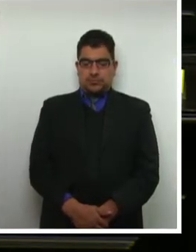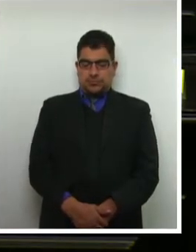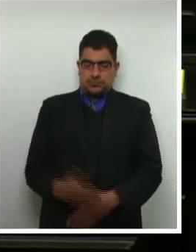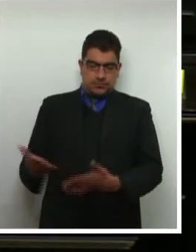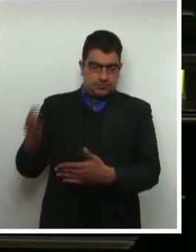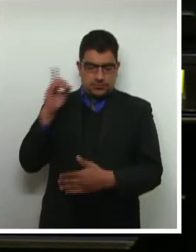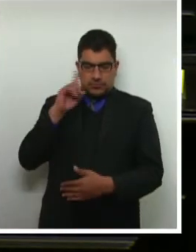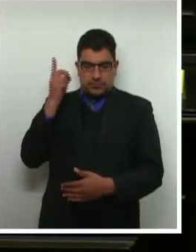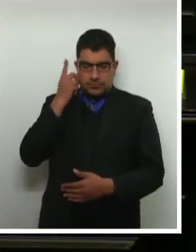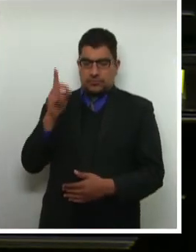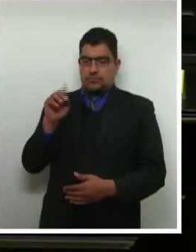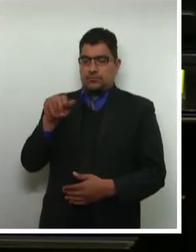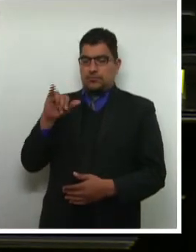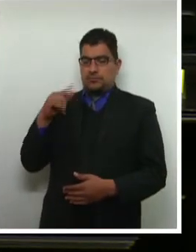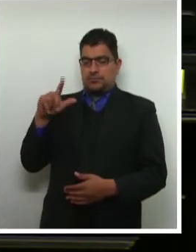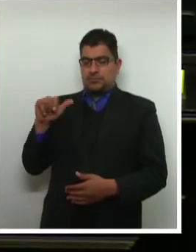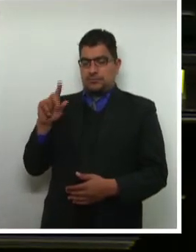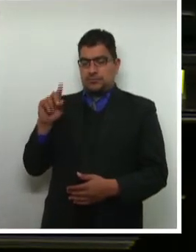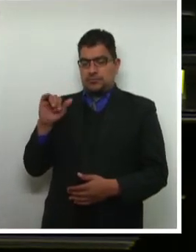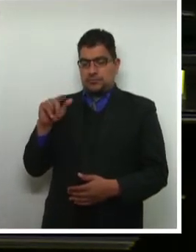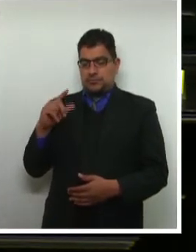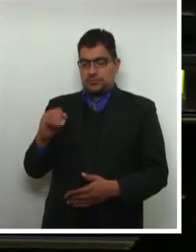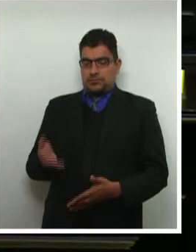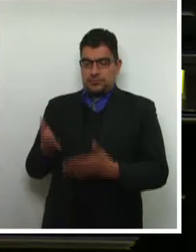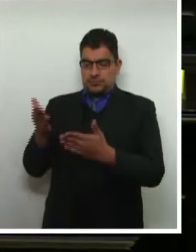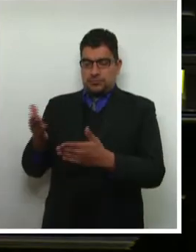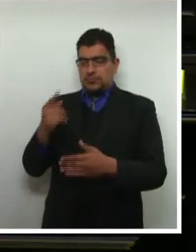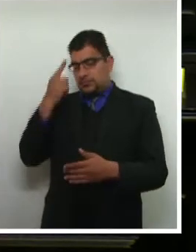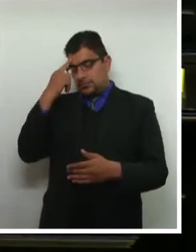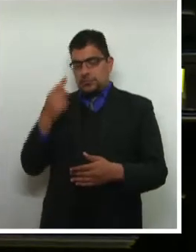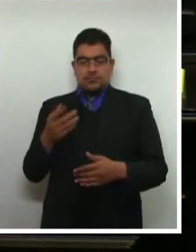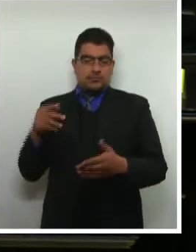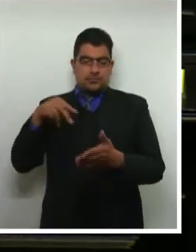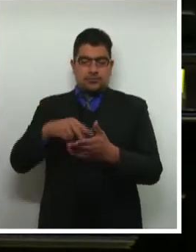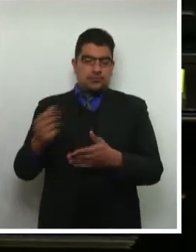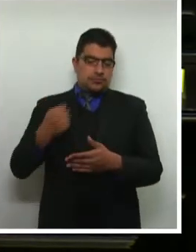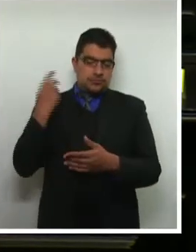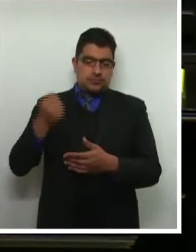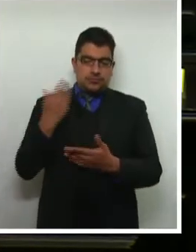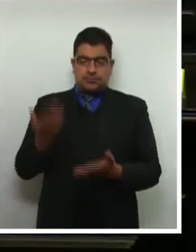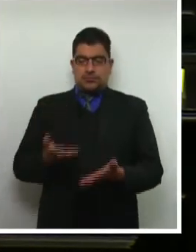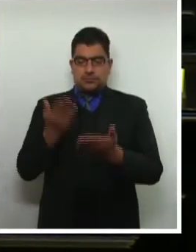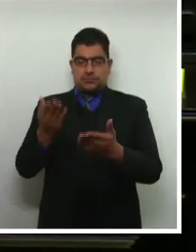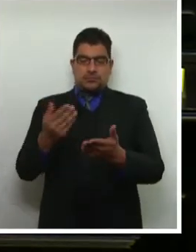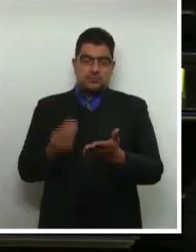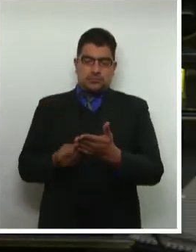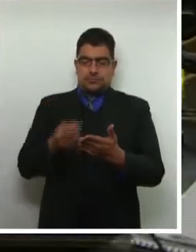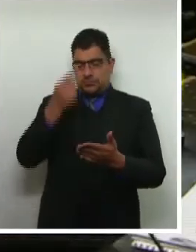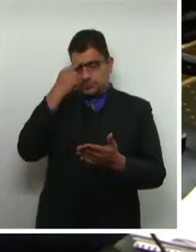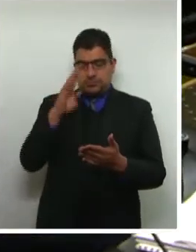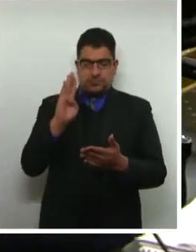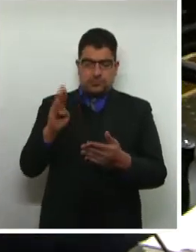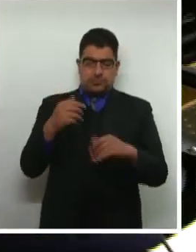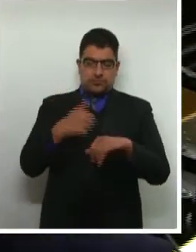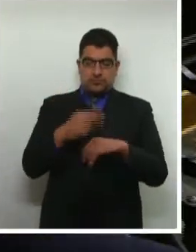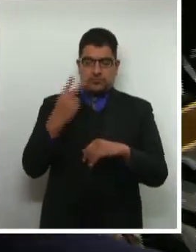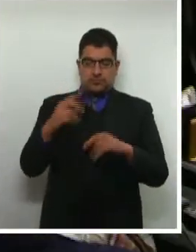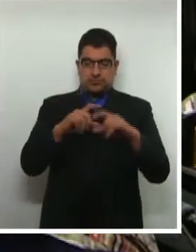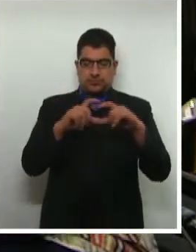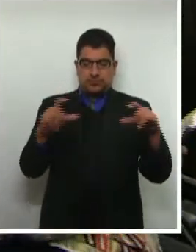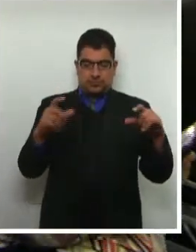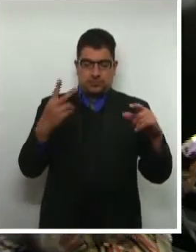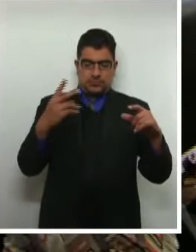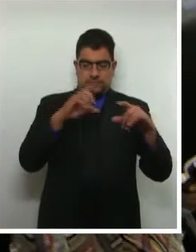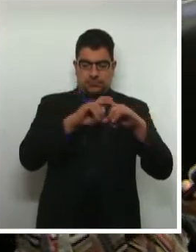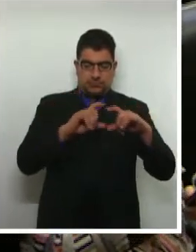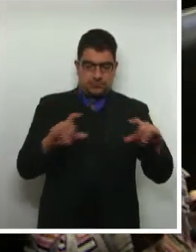La diputada Mayela Delgadillo tiene el uso de la palabra para presentar su reserva al apartado B, numeral 2, párrafo